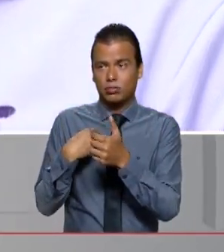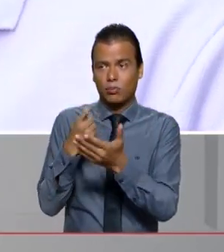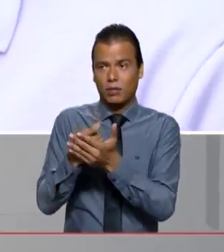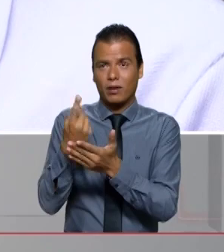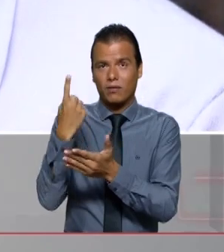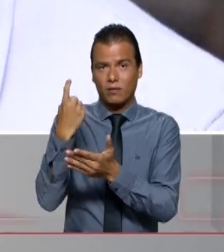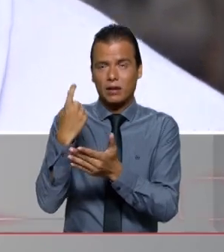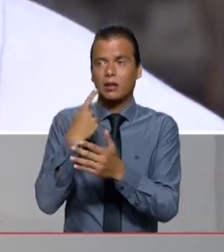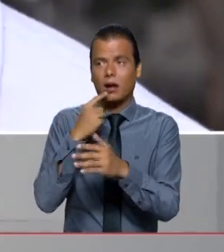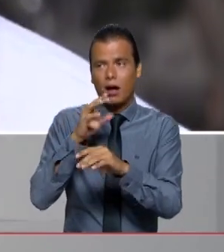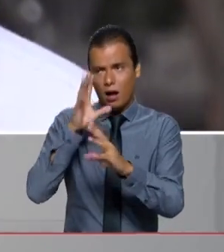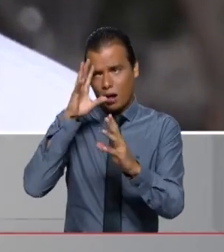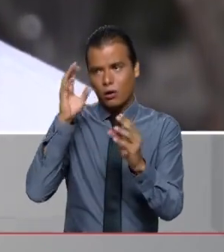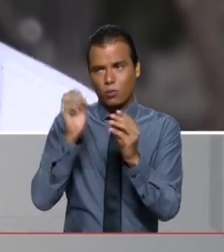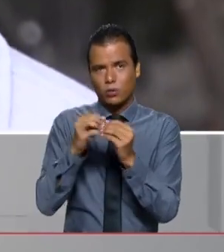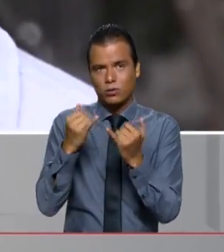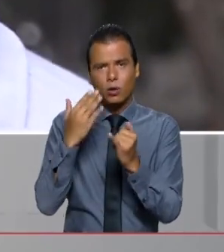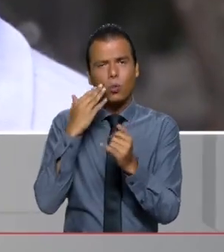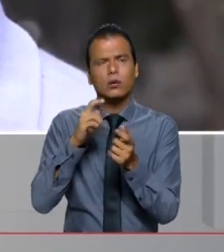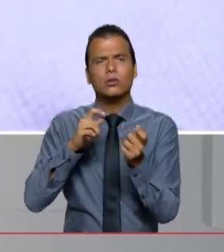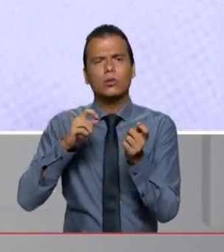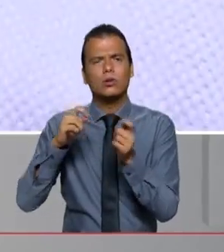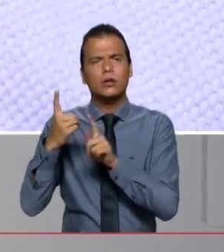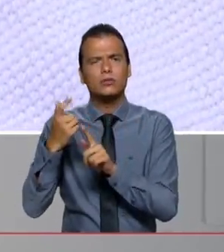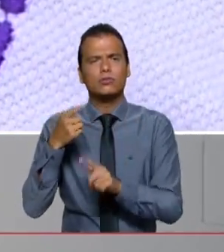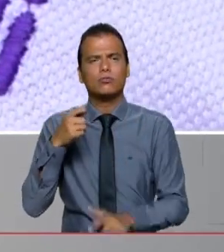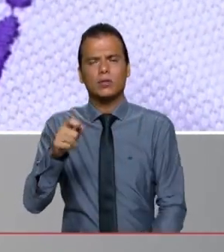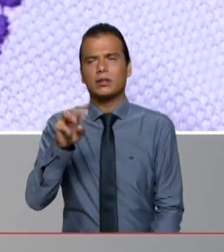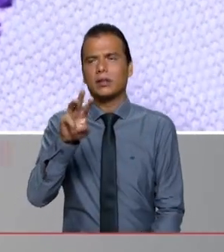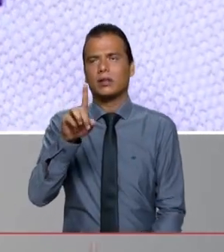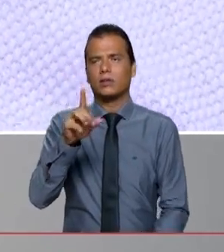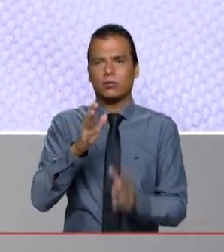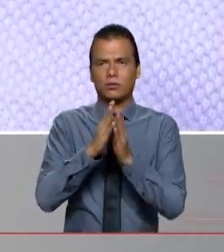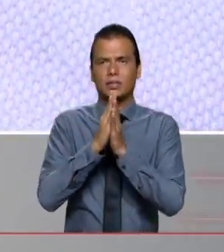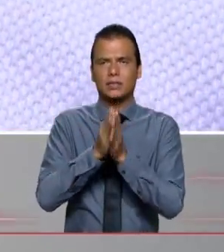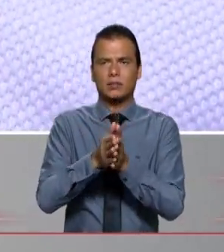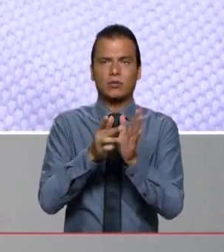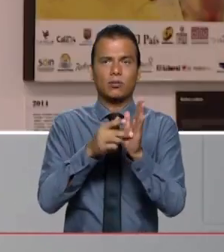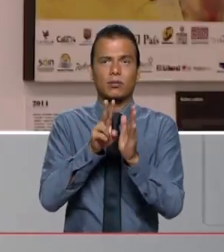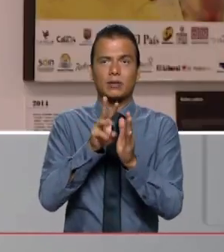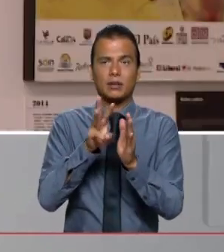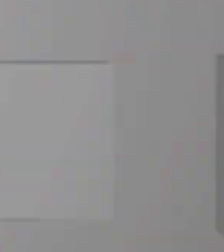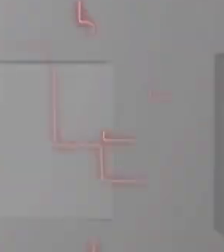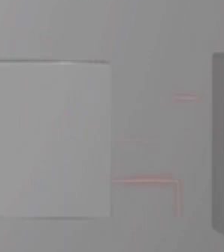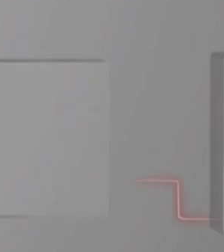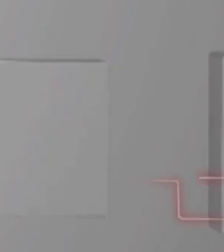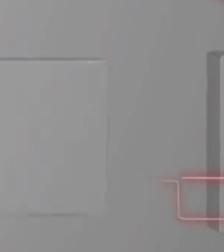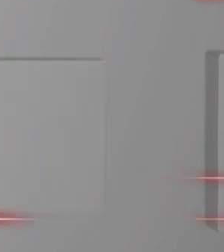detalles para que en diciembre de 2023 podamos decir, hay grito de feria en Cali.